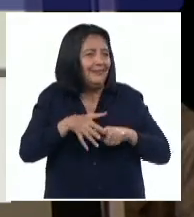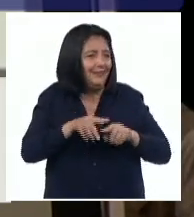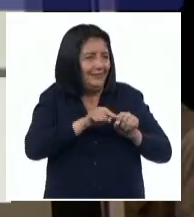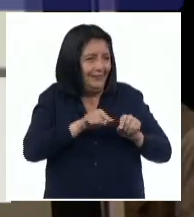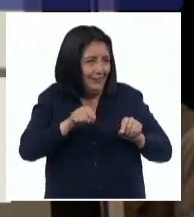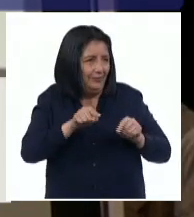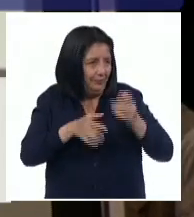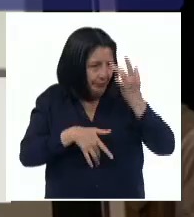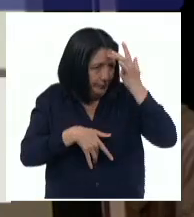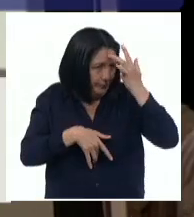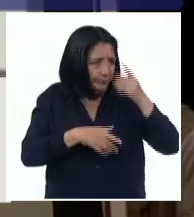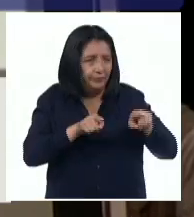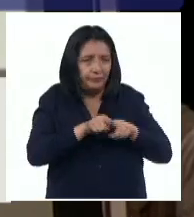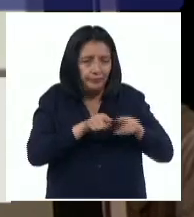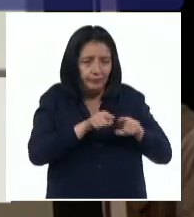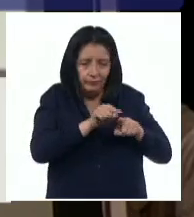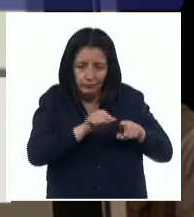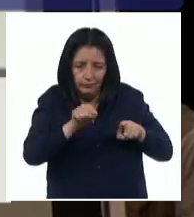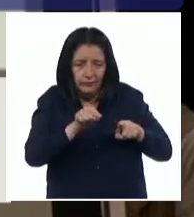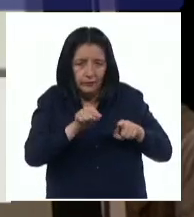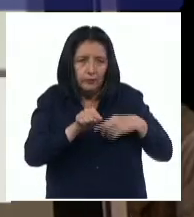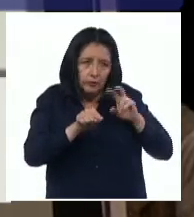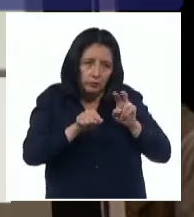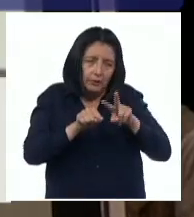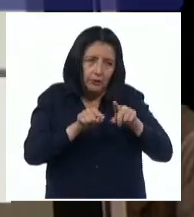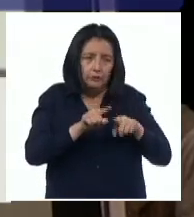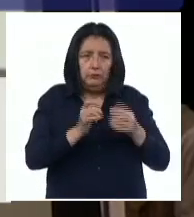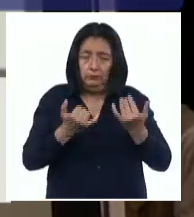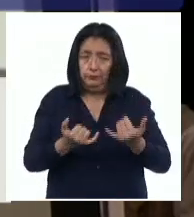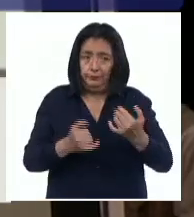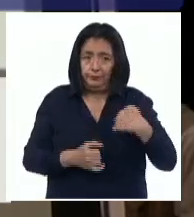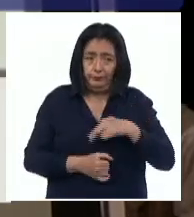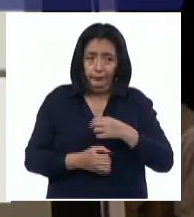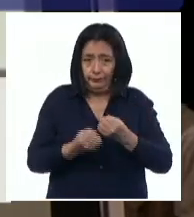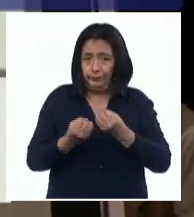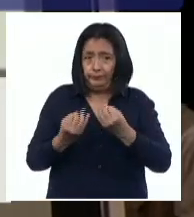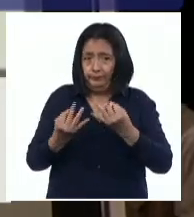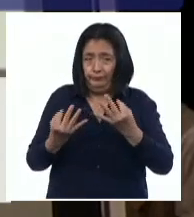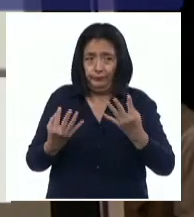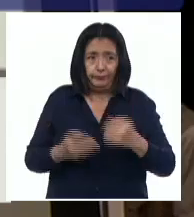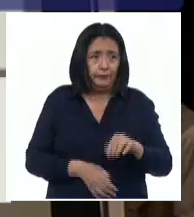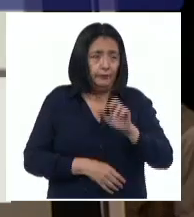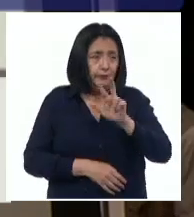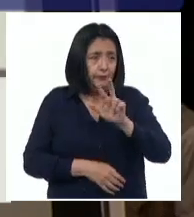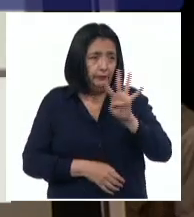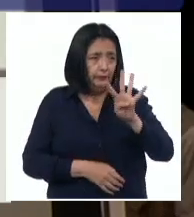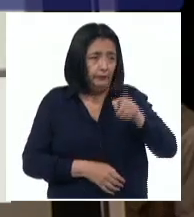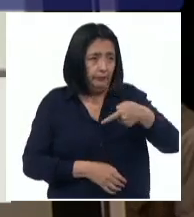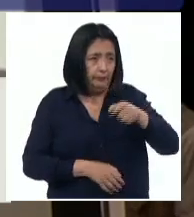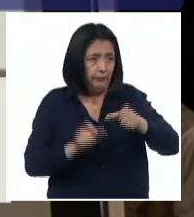la enfermedad. Y entonces uno puede apreciar, ahora estamos contando 34.000